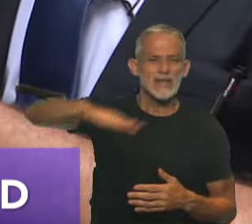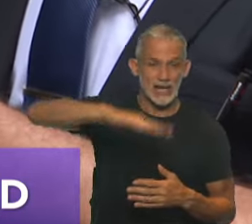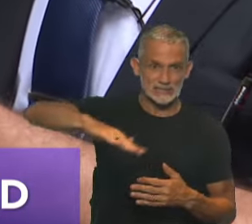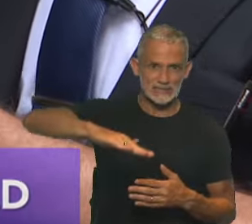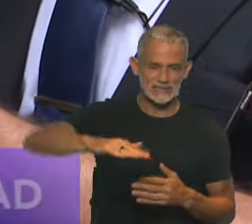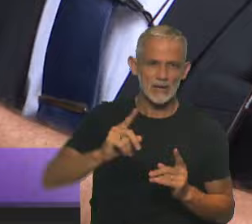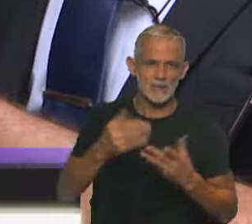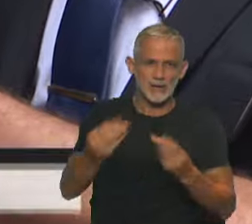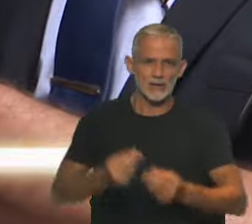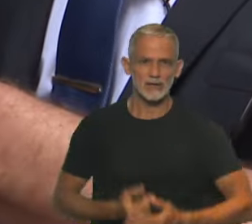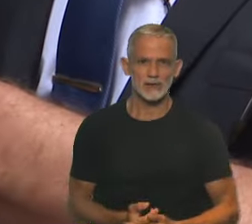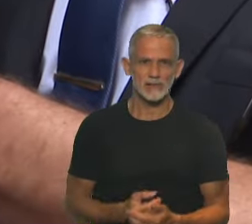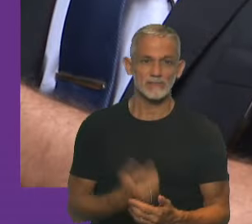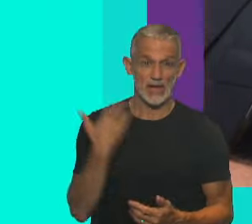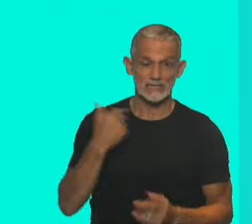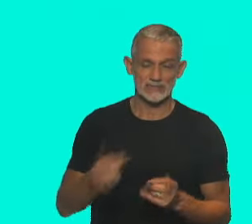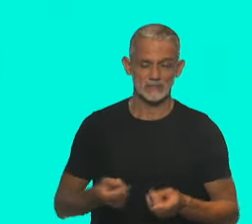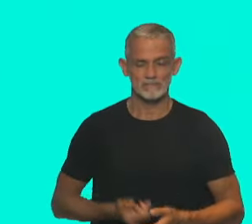eh el día de ayer